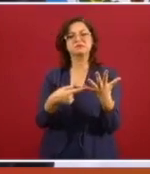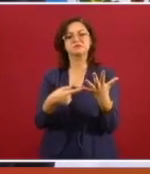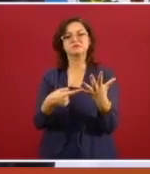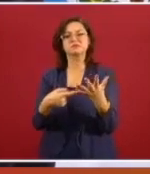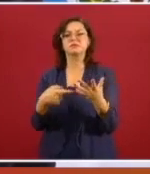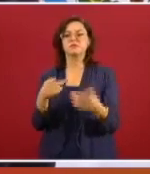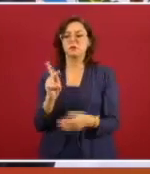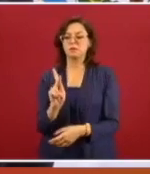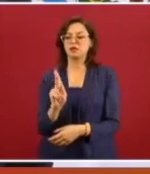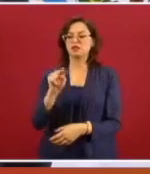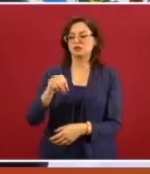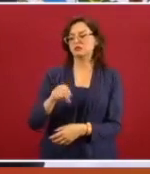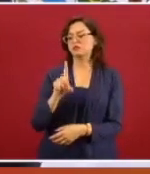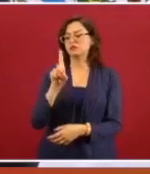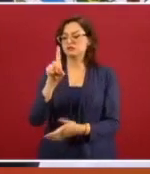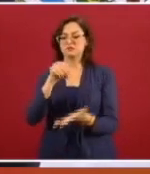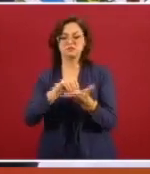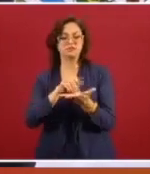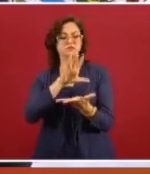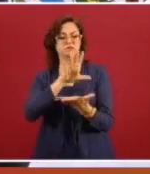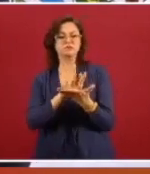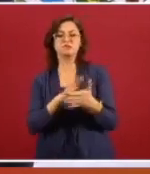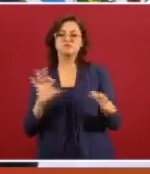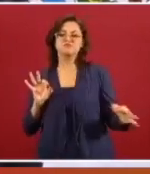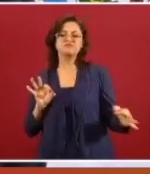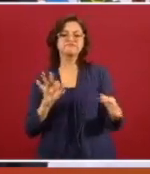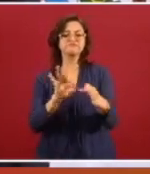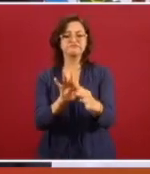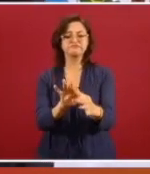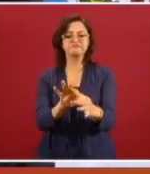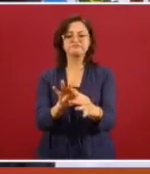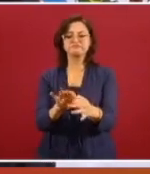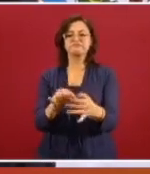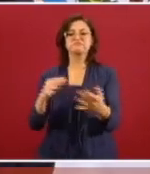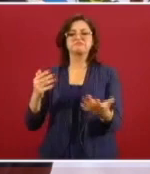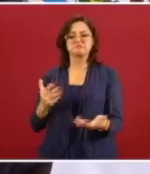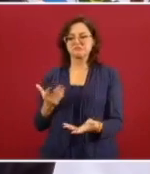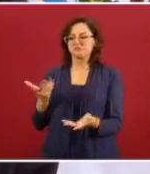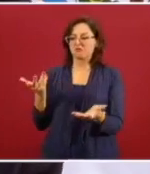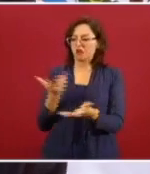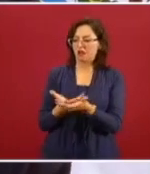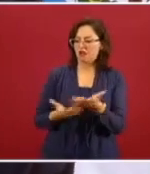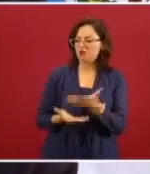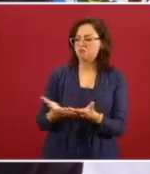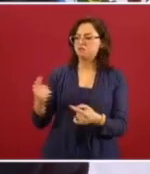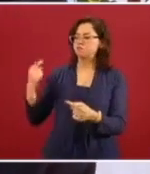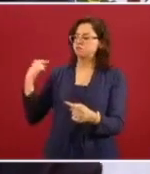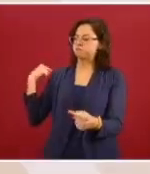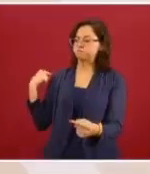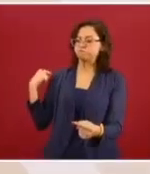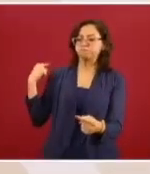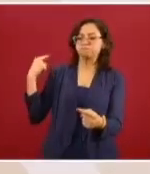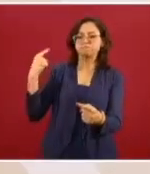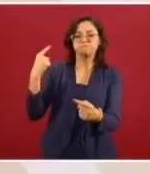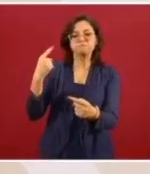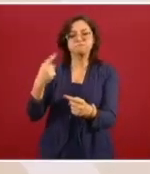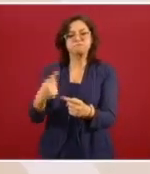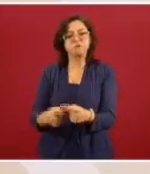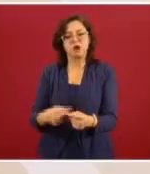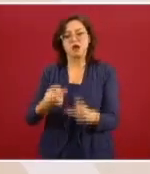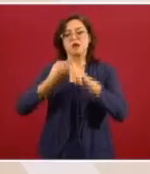Plan Nacional de Desarrollo que hemos venido aplicando desde el